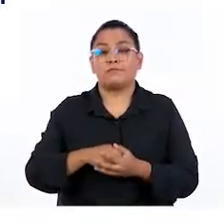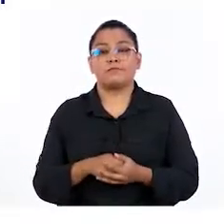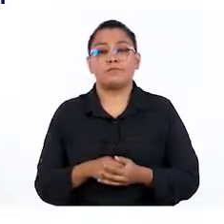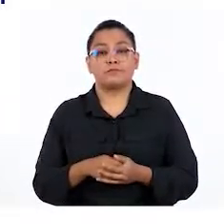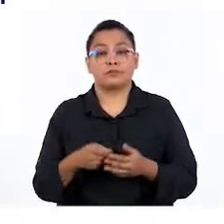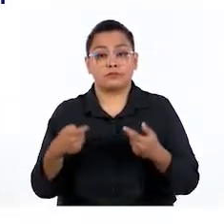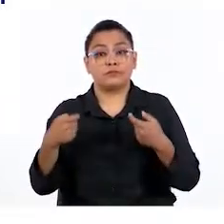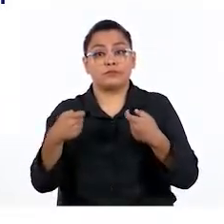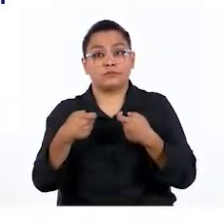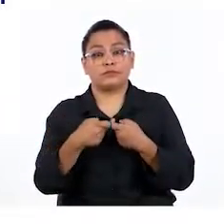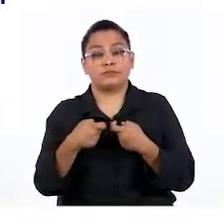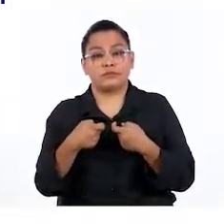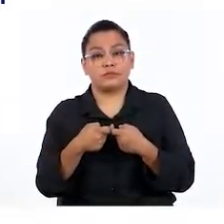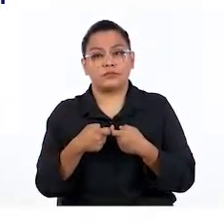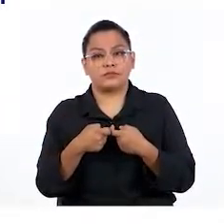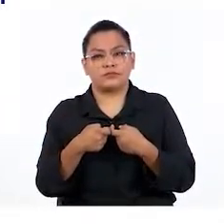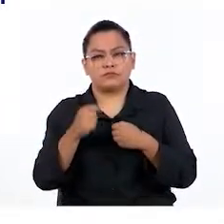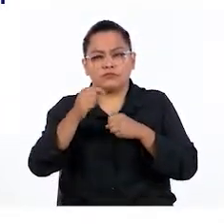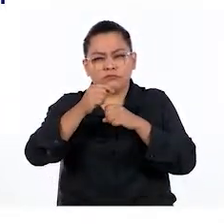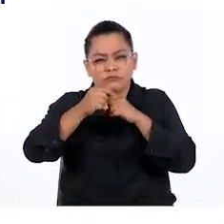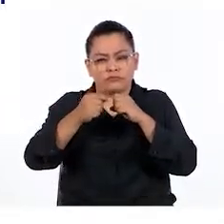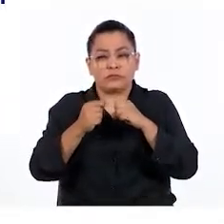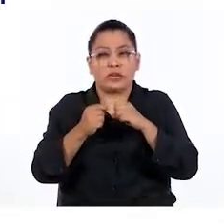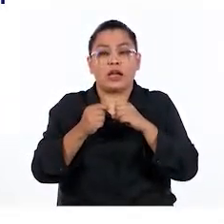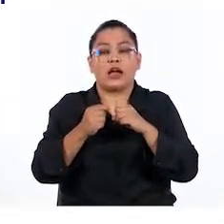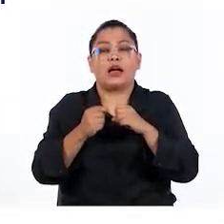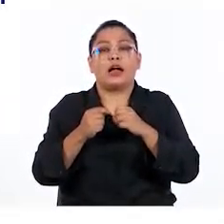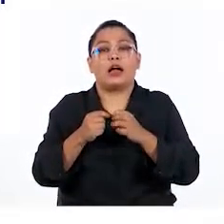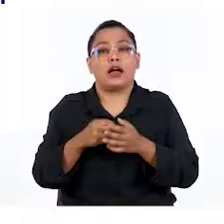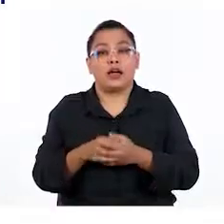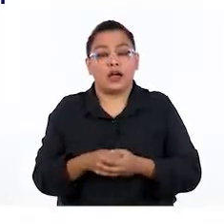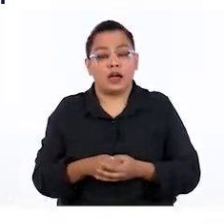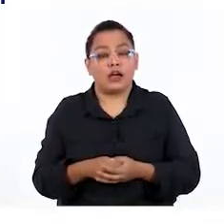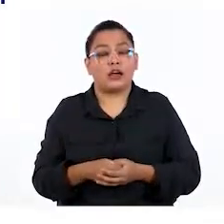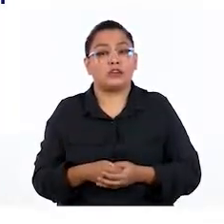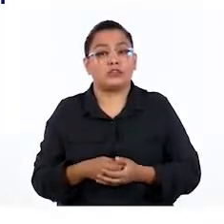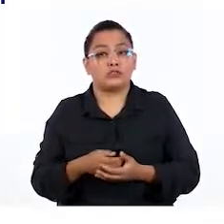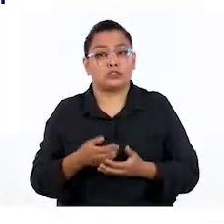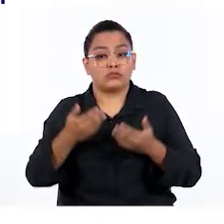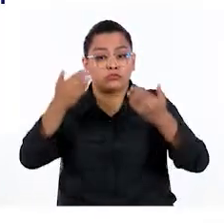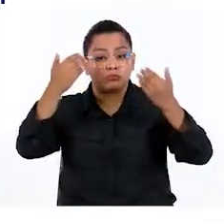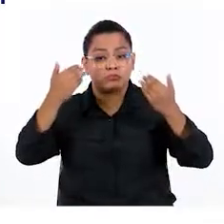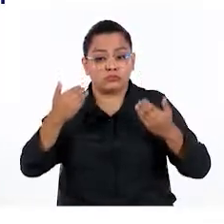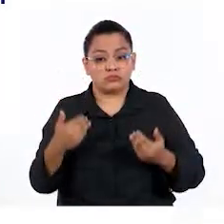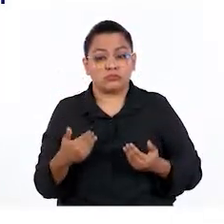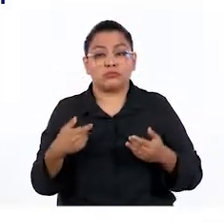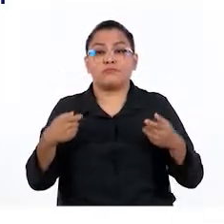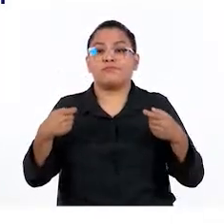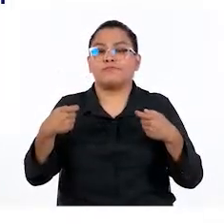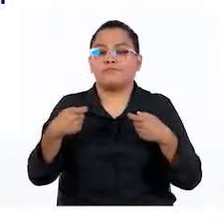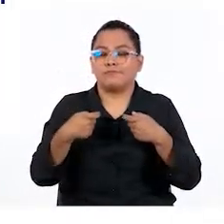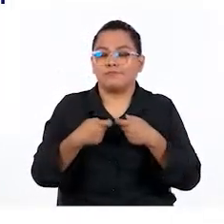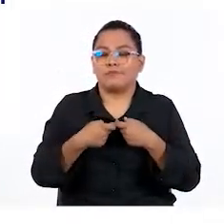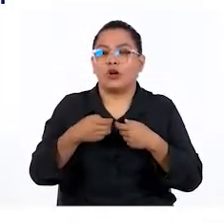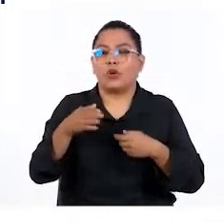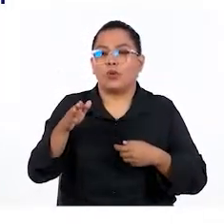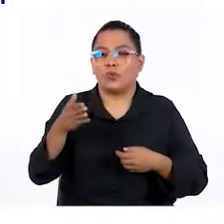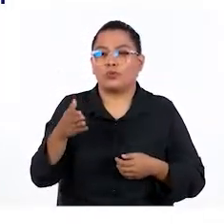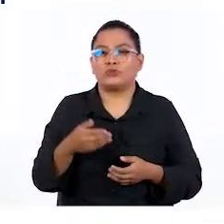biomoléculas energéticas tienen algo que nos permite obtener energía biológicamente